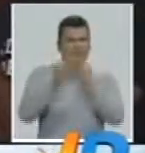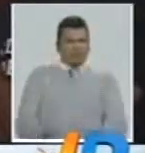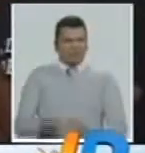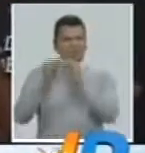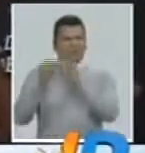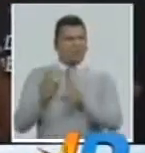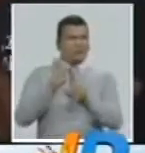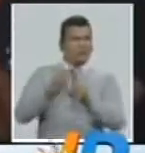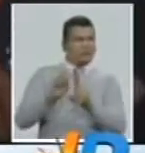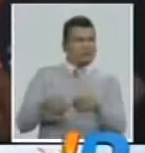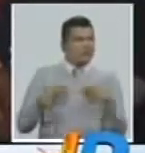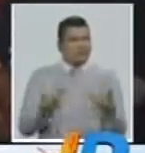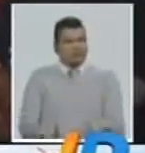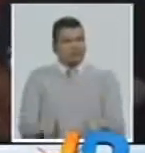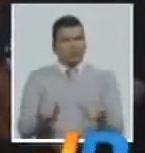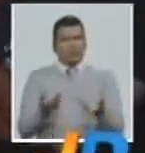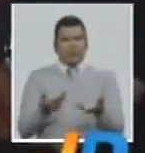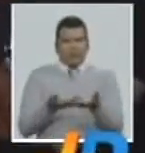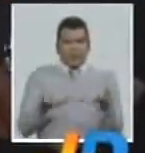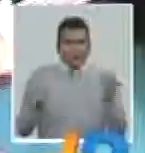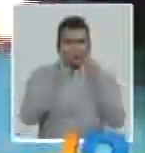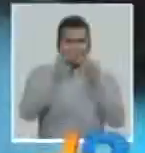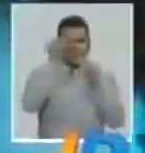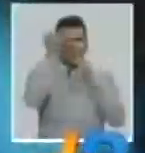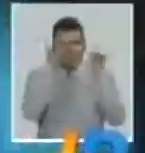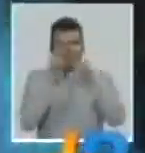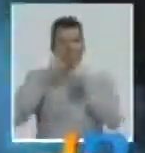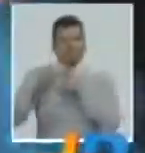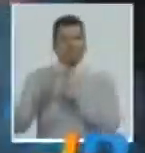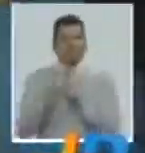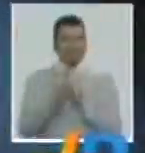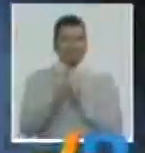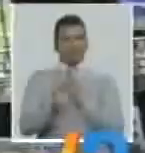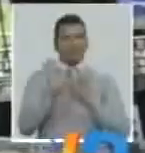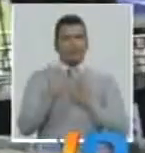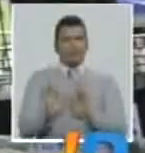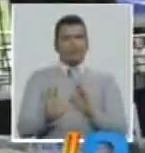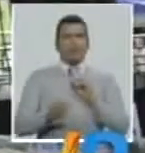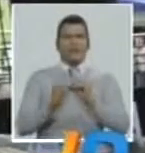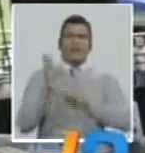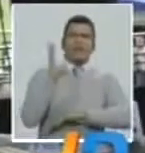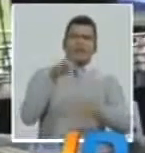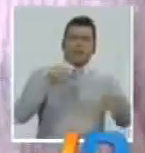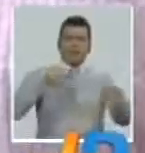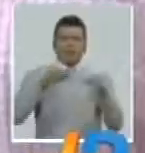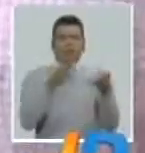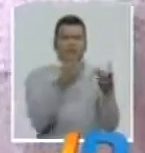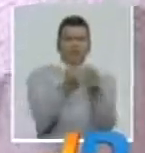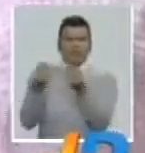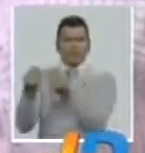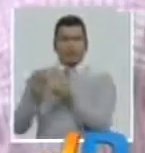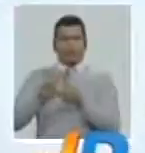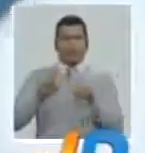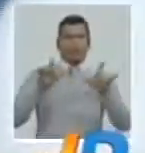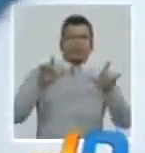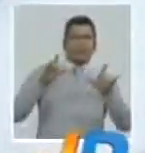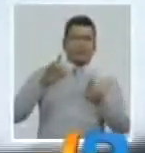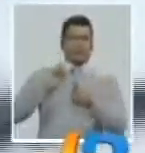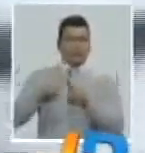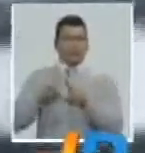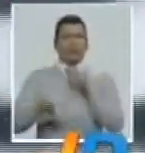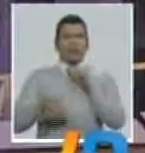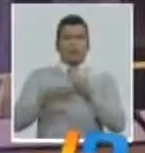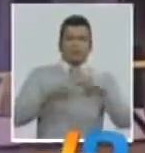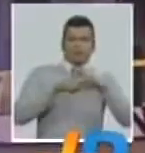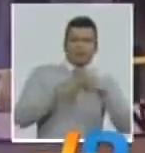creaciones como la materia creativa de todos los jóvenes. El evento también contó con charlas sobre los distintos movimientos urbanos, talleres de fanzine y